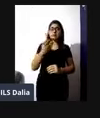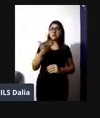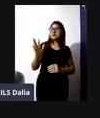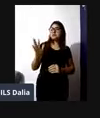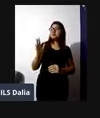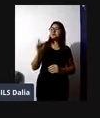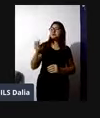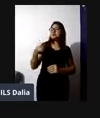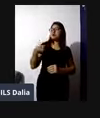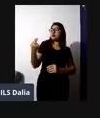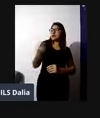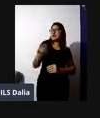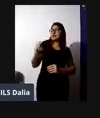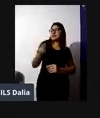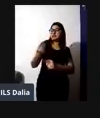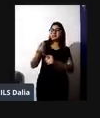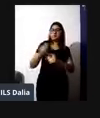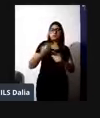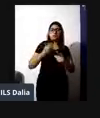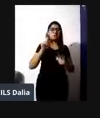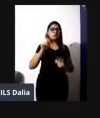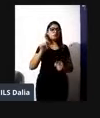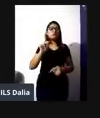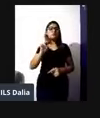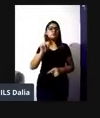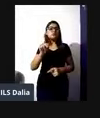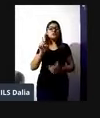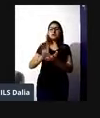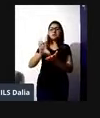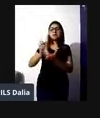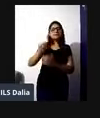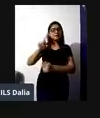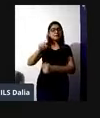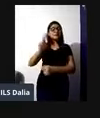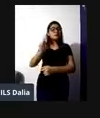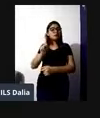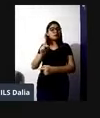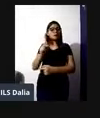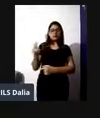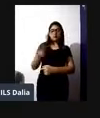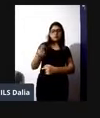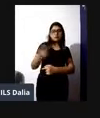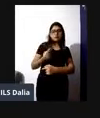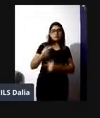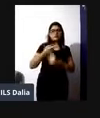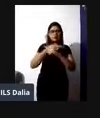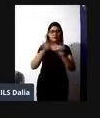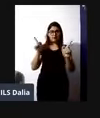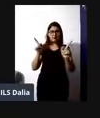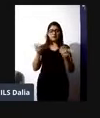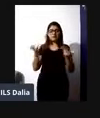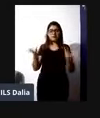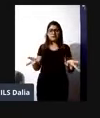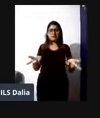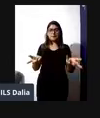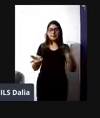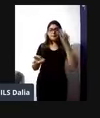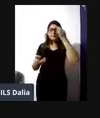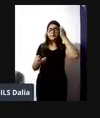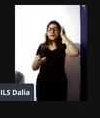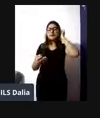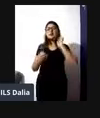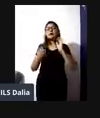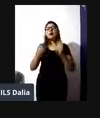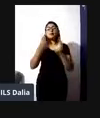mismas necesidades. Entonces, hay que dar un seguimiento muy, muy cercano. Por ejemplo, ¿no? Hay personas usuarias de sillas de